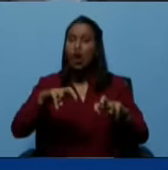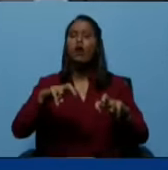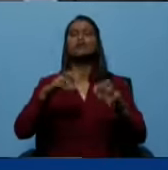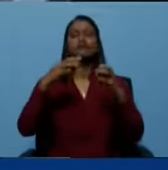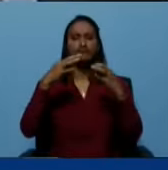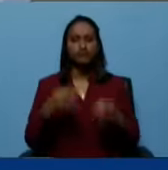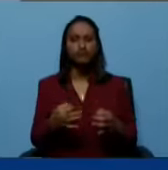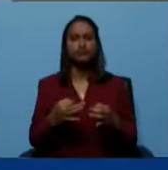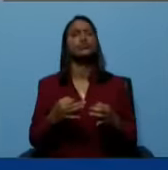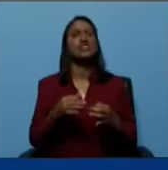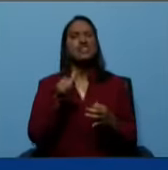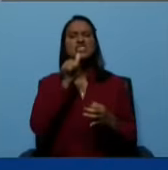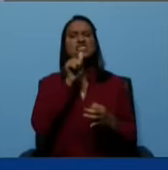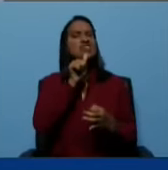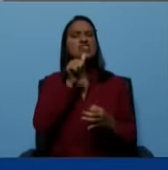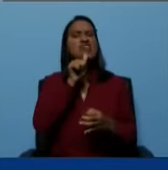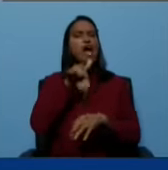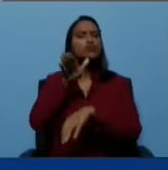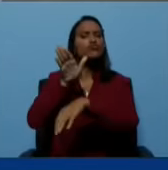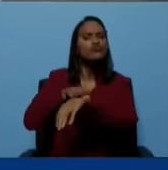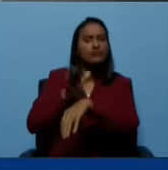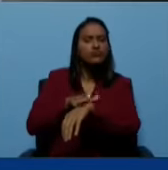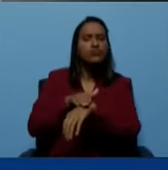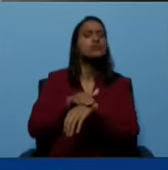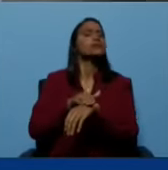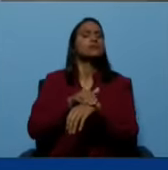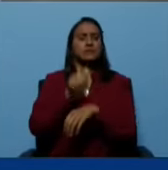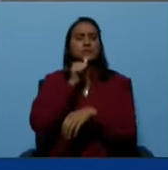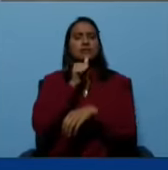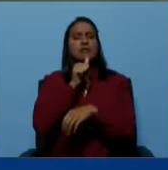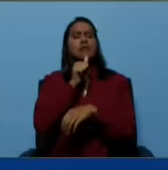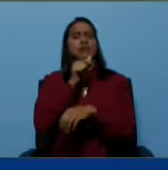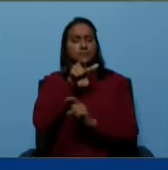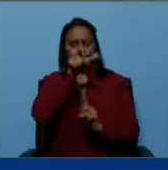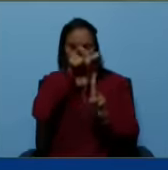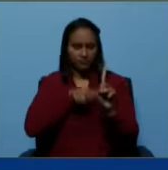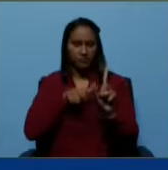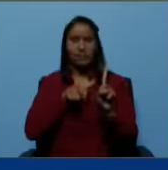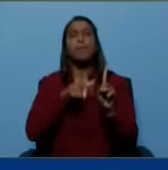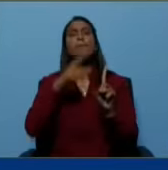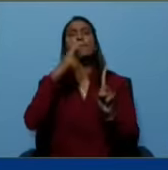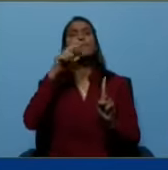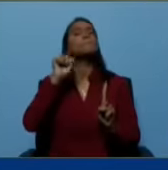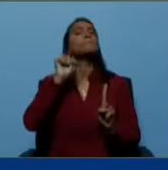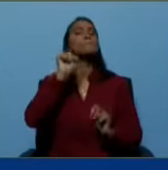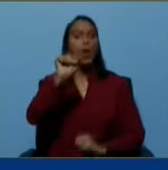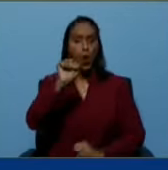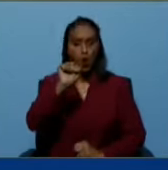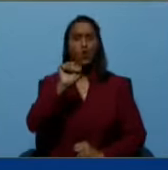introducido por o solicitado por el jefe de Estado venezolano, Nicolás Maduro Moros, un